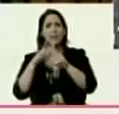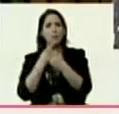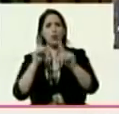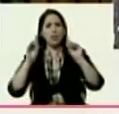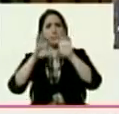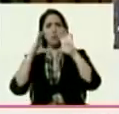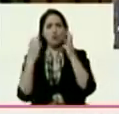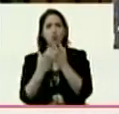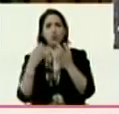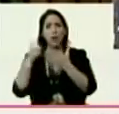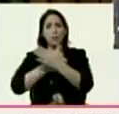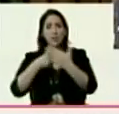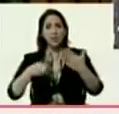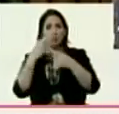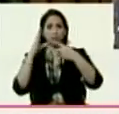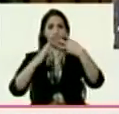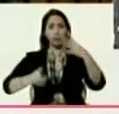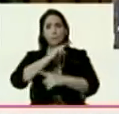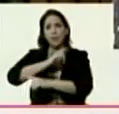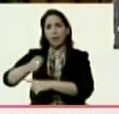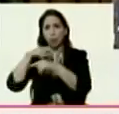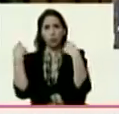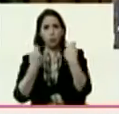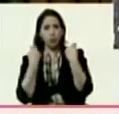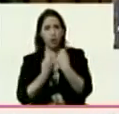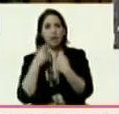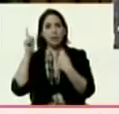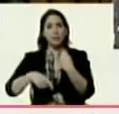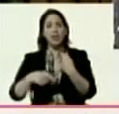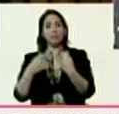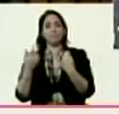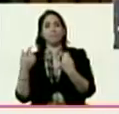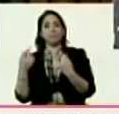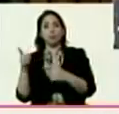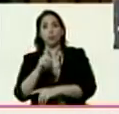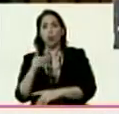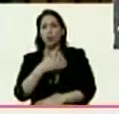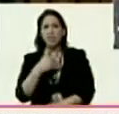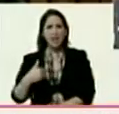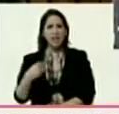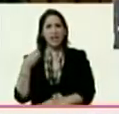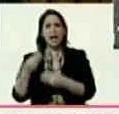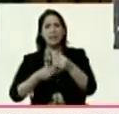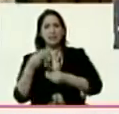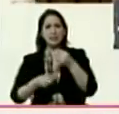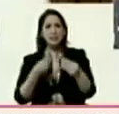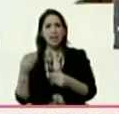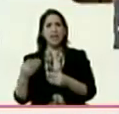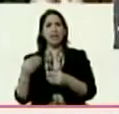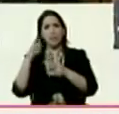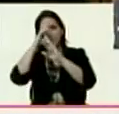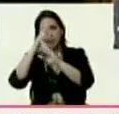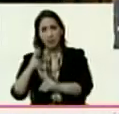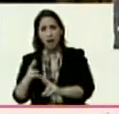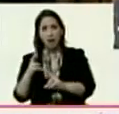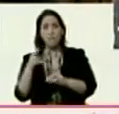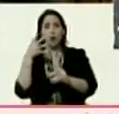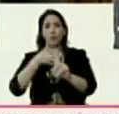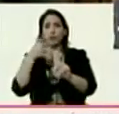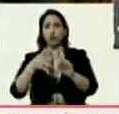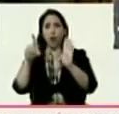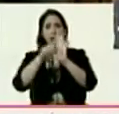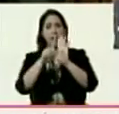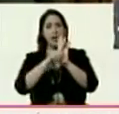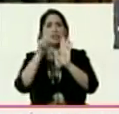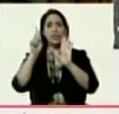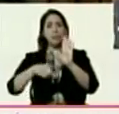las características del mandato popular al imposibilitar la formación de las leyes, la exigencia de